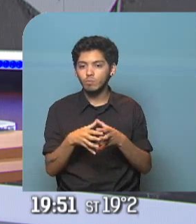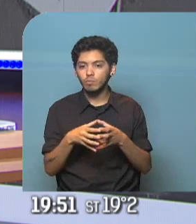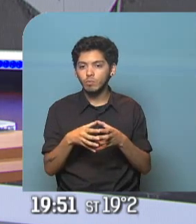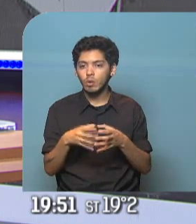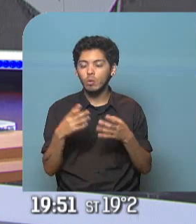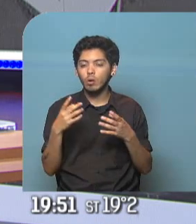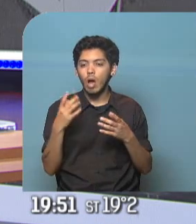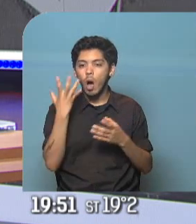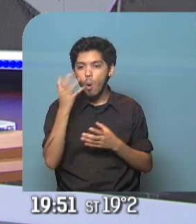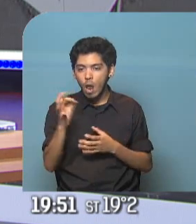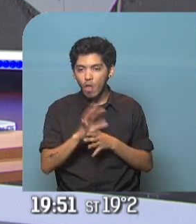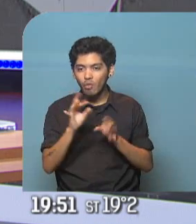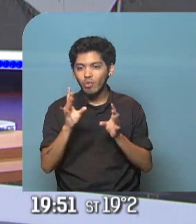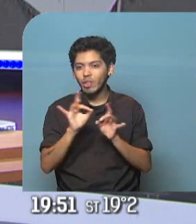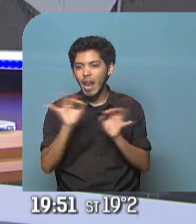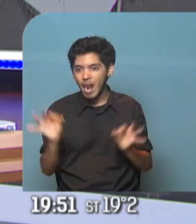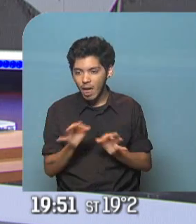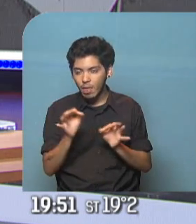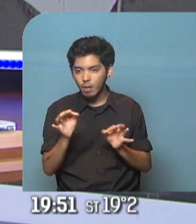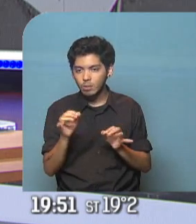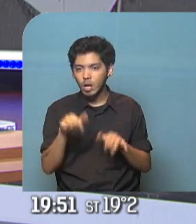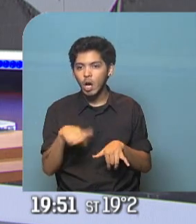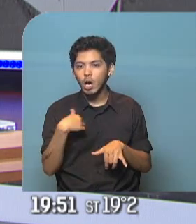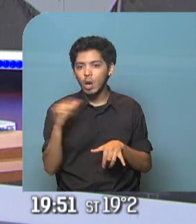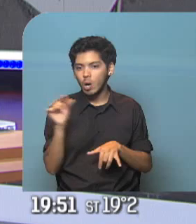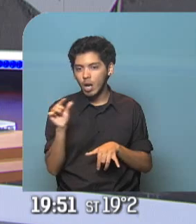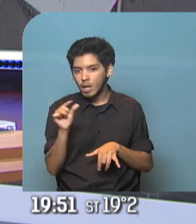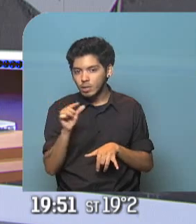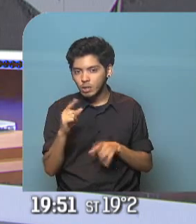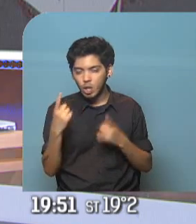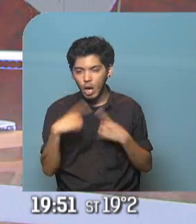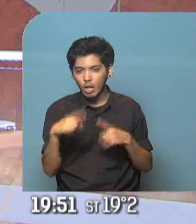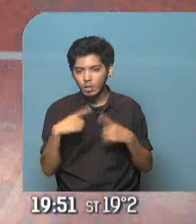de la Nada. Nos vamos con un poquito de lo que cantaba Miguel Abuelo.